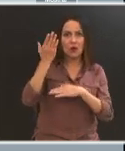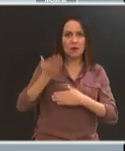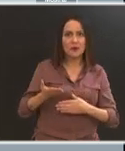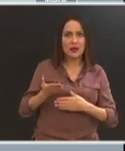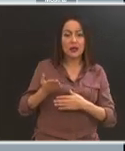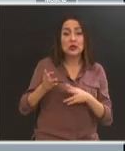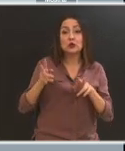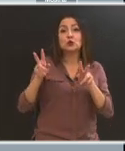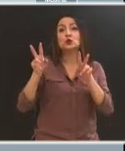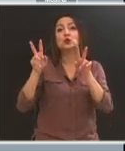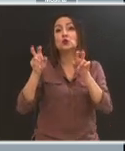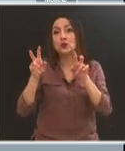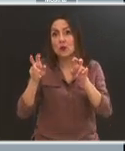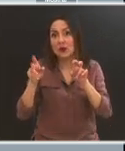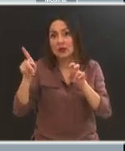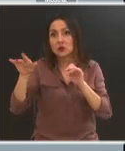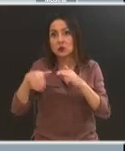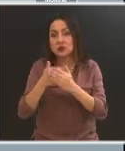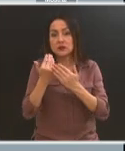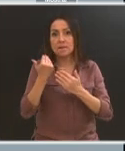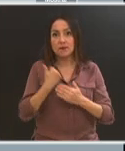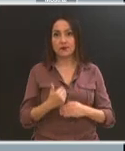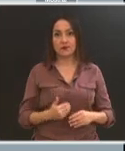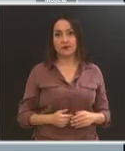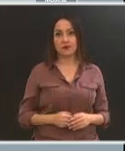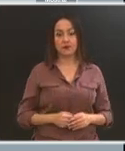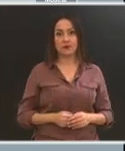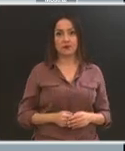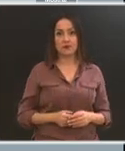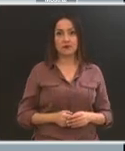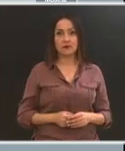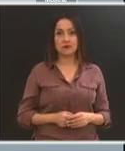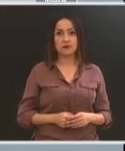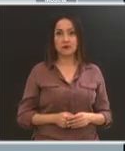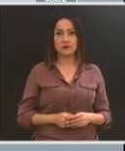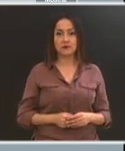quien supuestamente era su esposo.